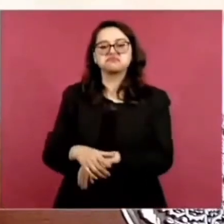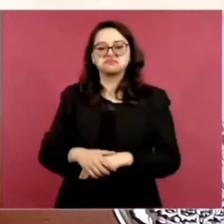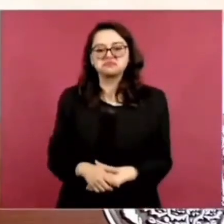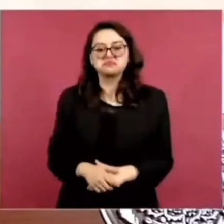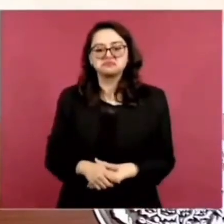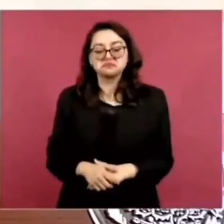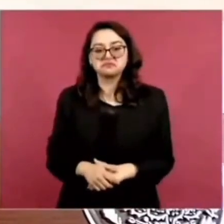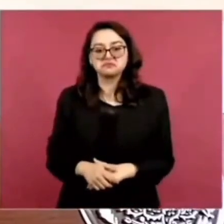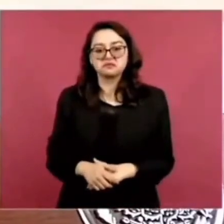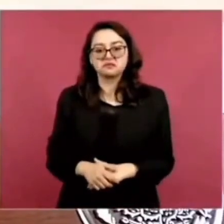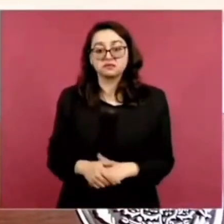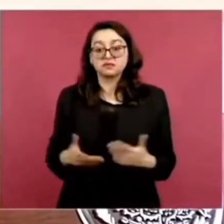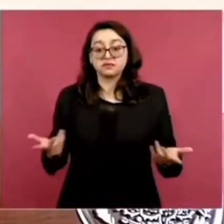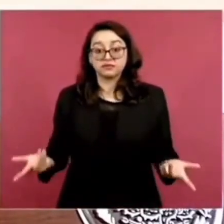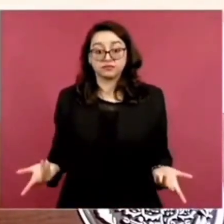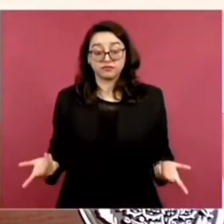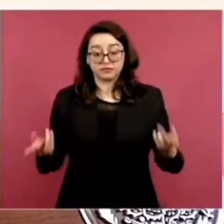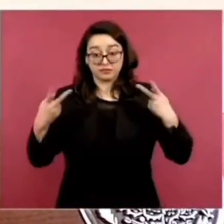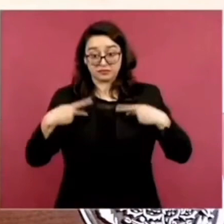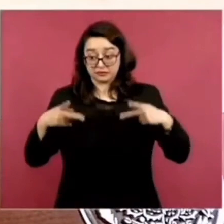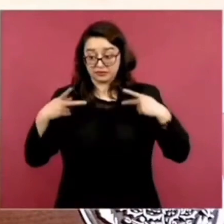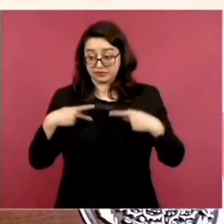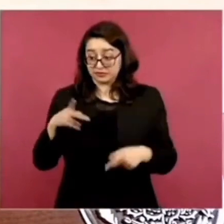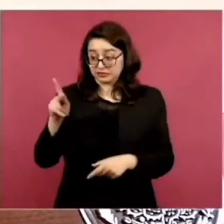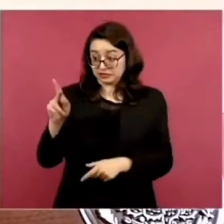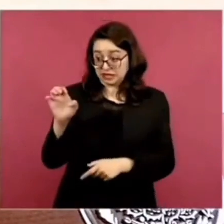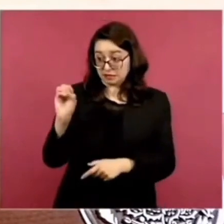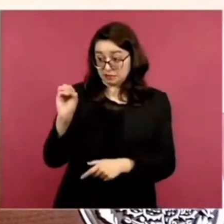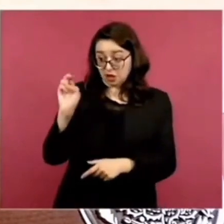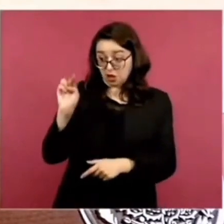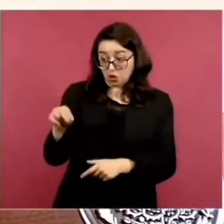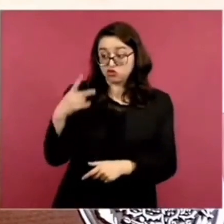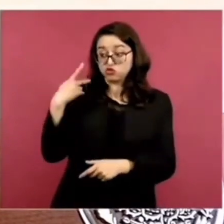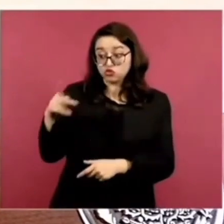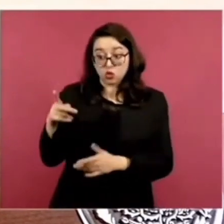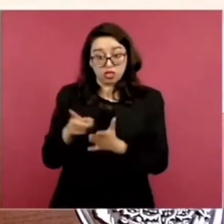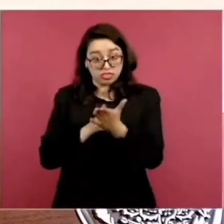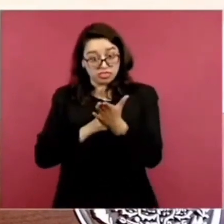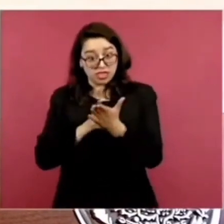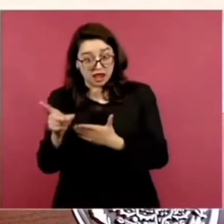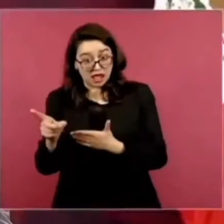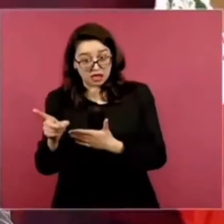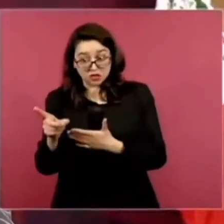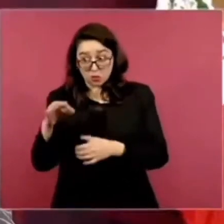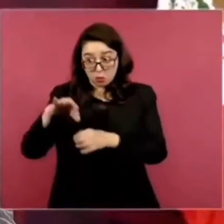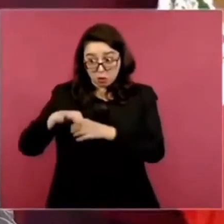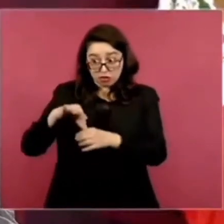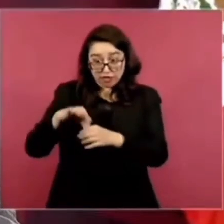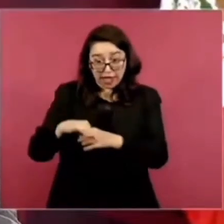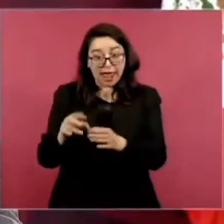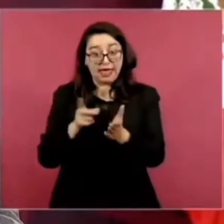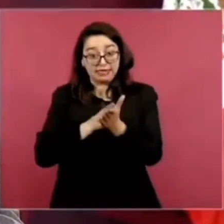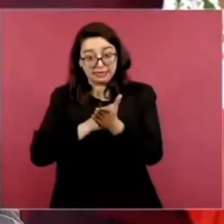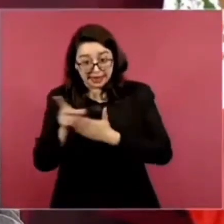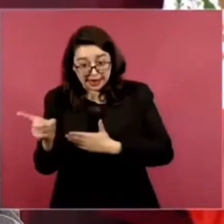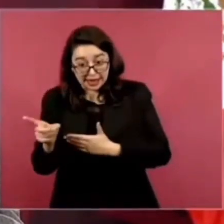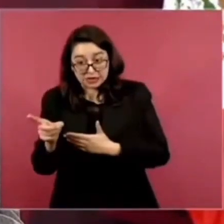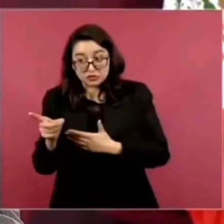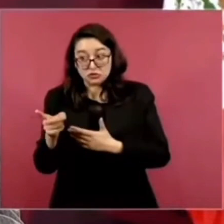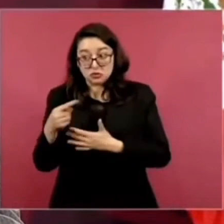era considerado ciudadano, no tenía derecho a votar.